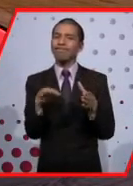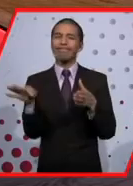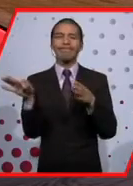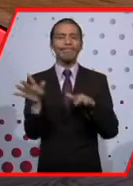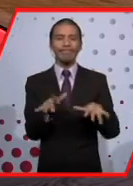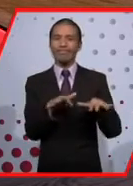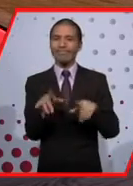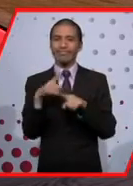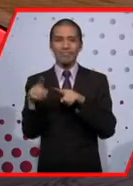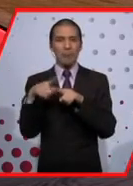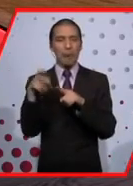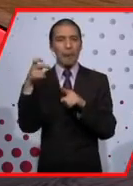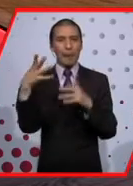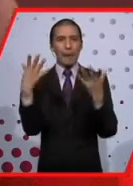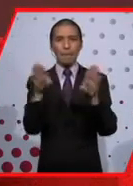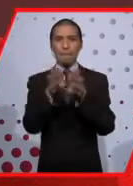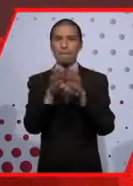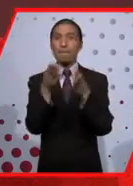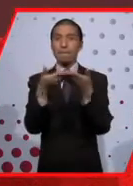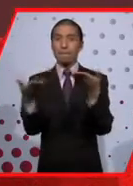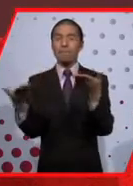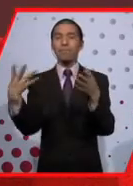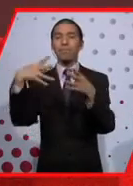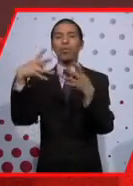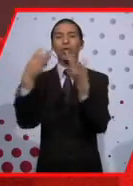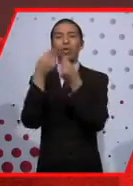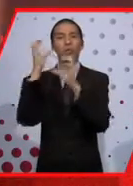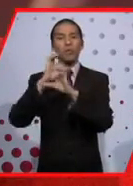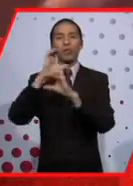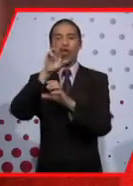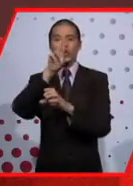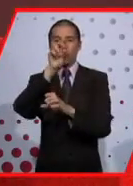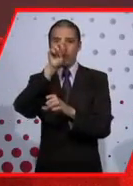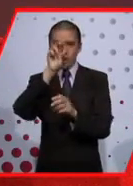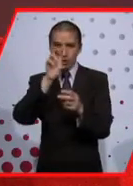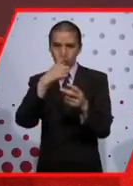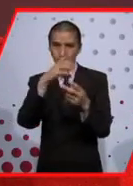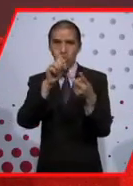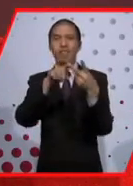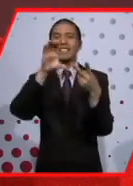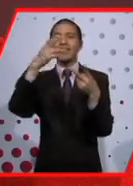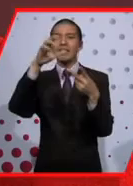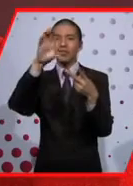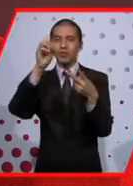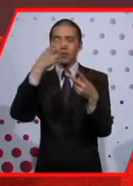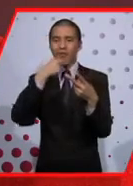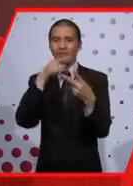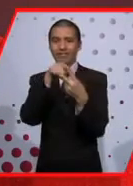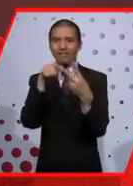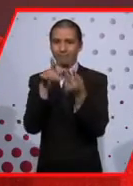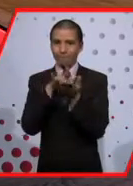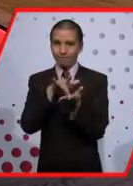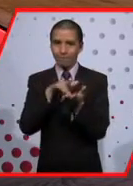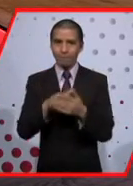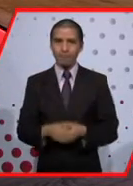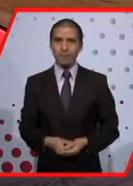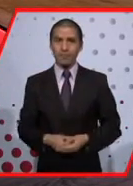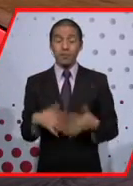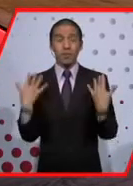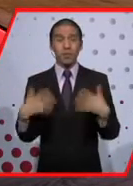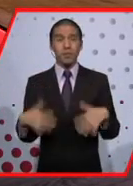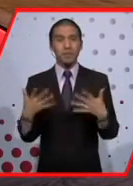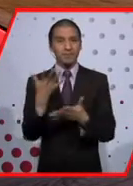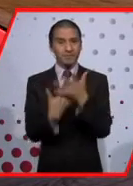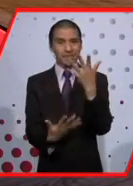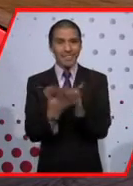increíbles, donde se me unió ahora también Rodrigo Cuevas y Chacho Gaitán para la producción del disco. O sea, estás de lujo, estás muy bien equipada para